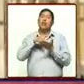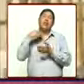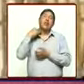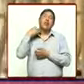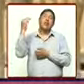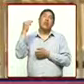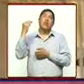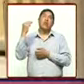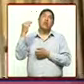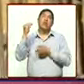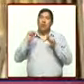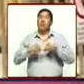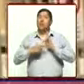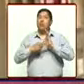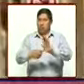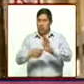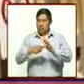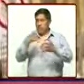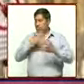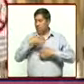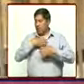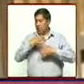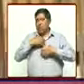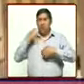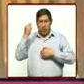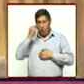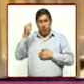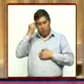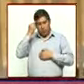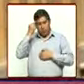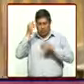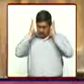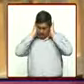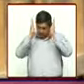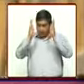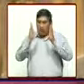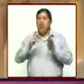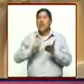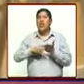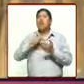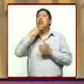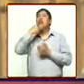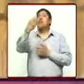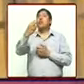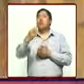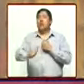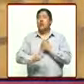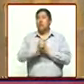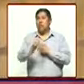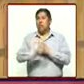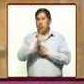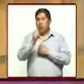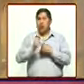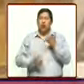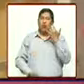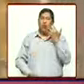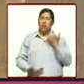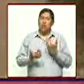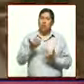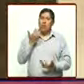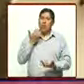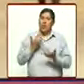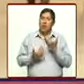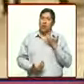poder mostrar su demanda al gobierno para que se escuche esa voz de pedido para que los incendios